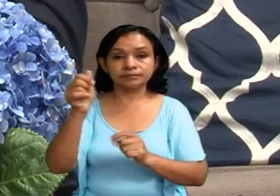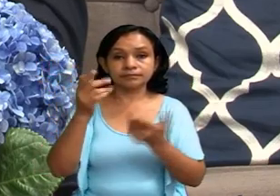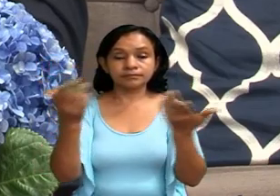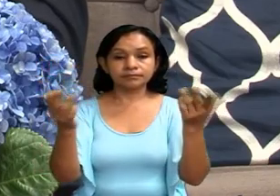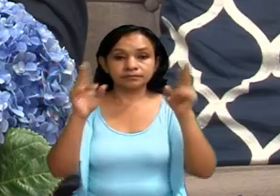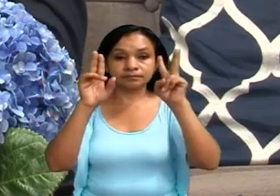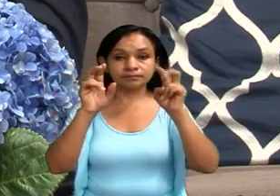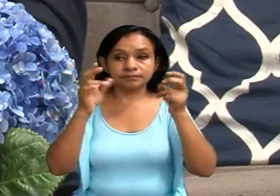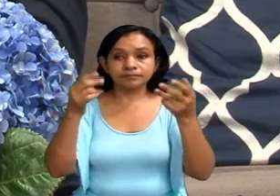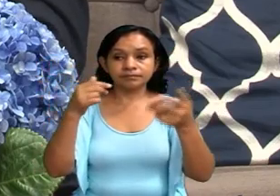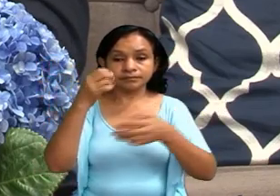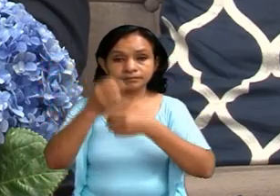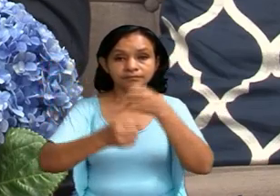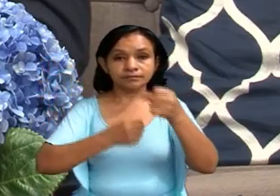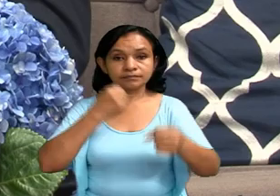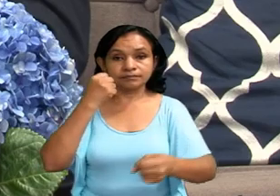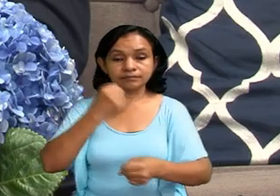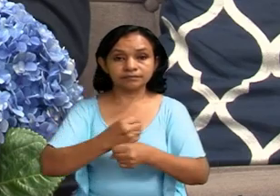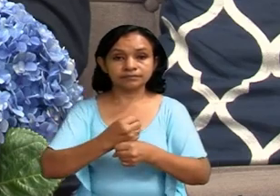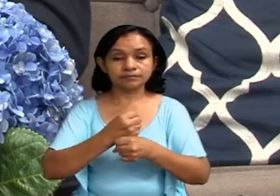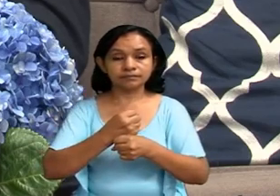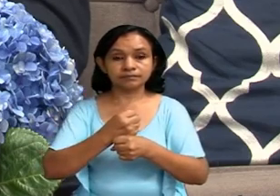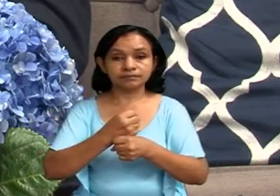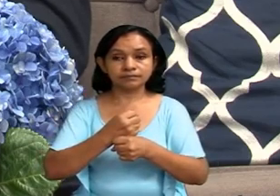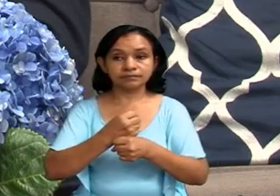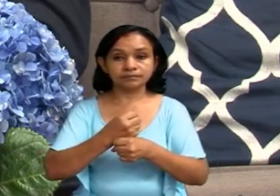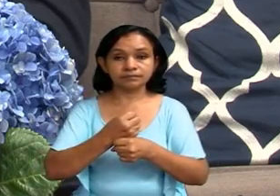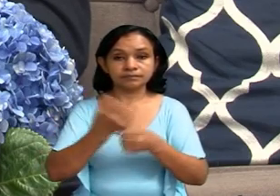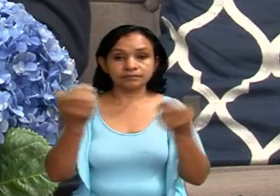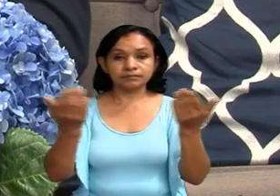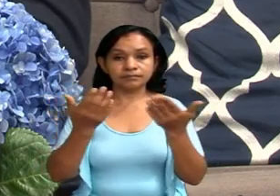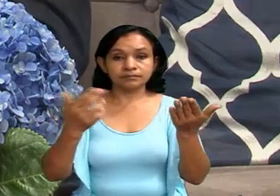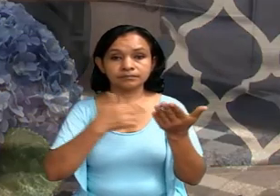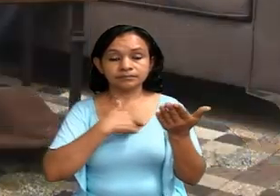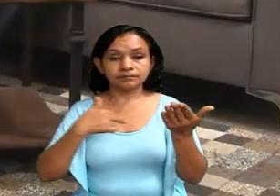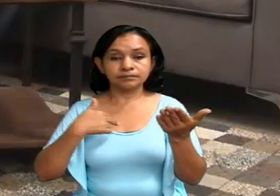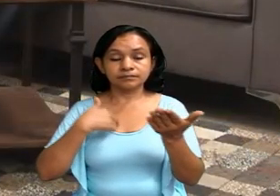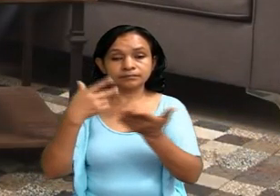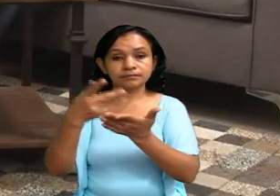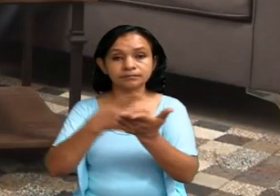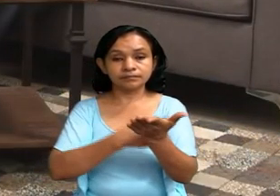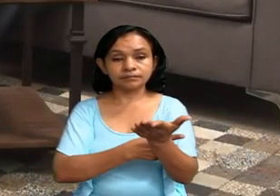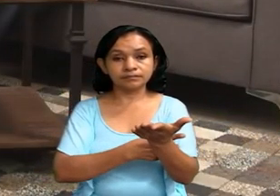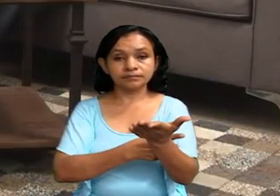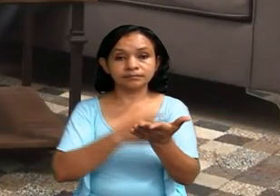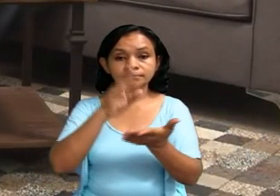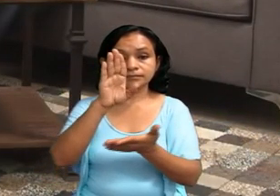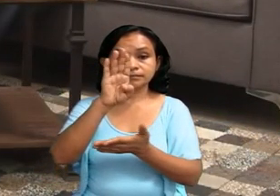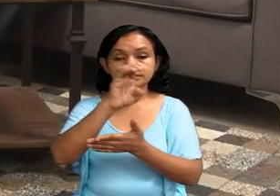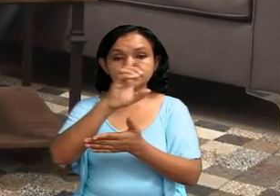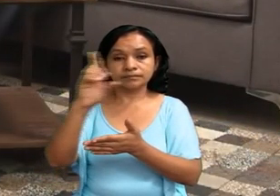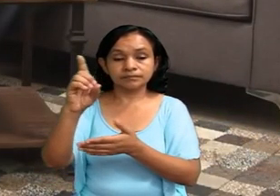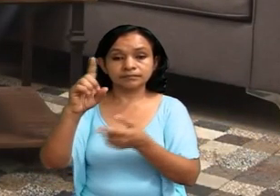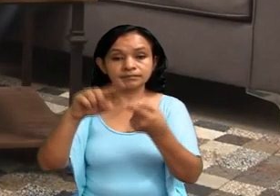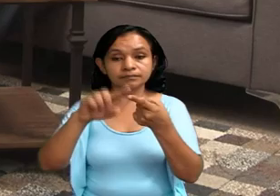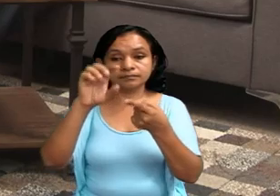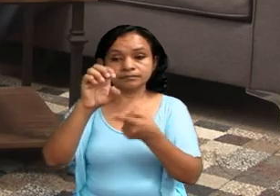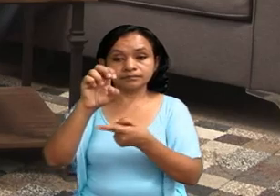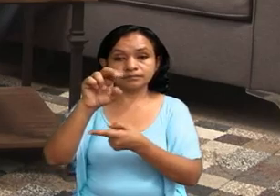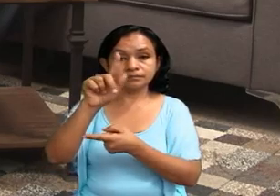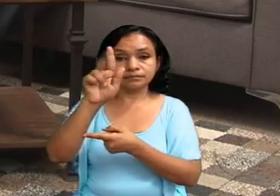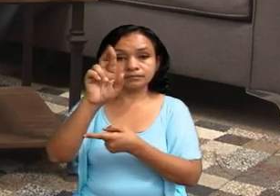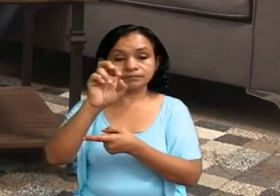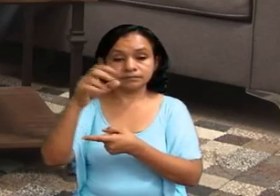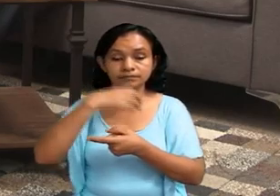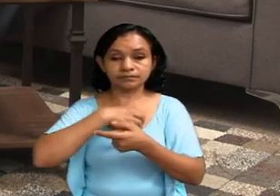digo, este año entre la donación o el proyecto esto del BID en Atrel y recursos